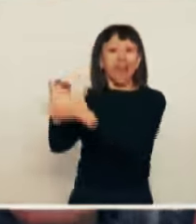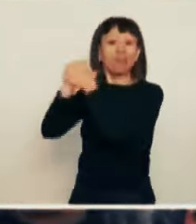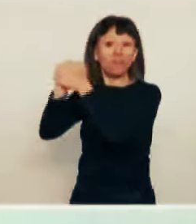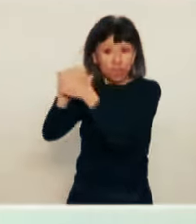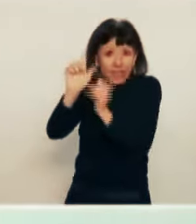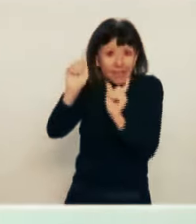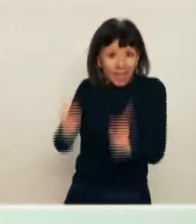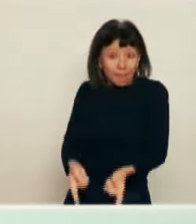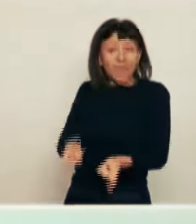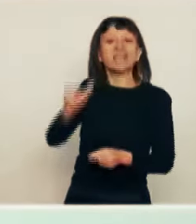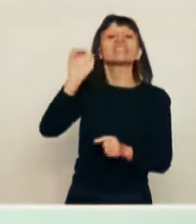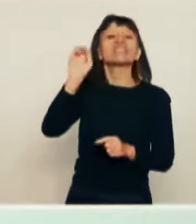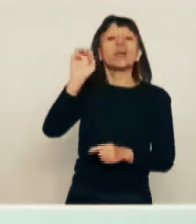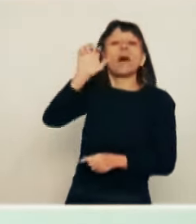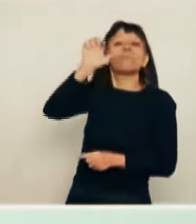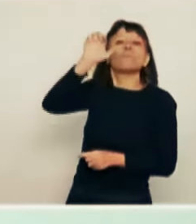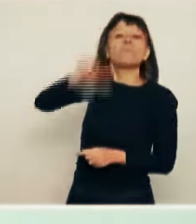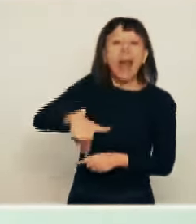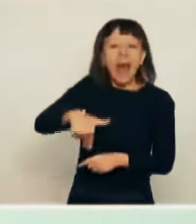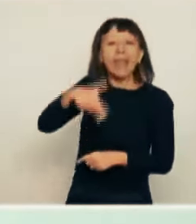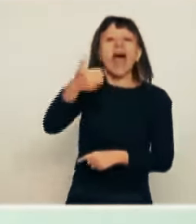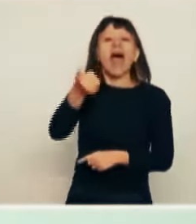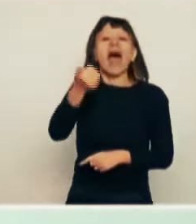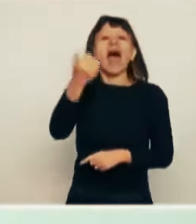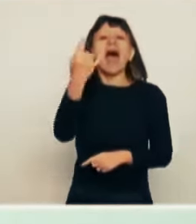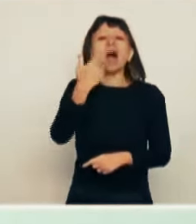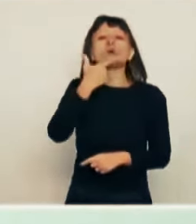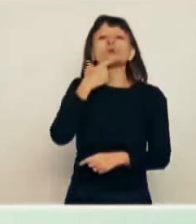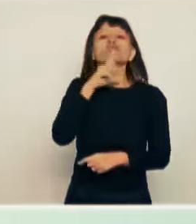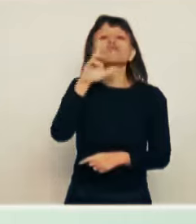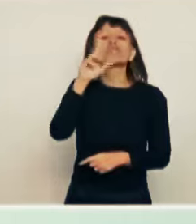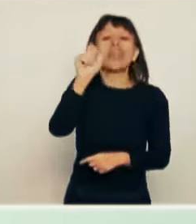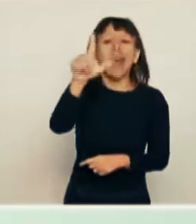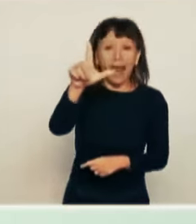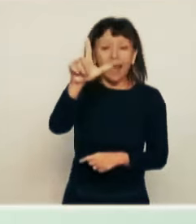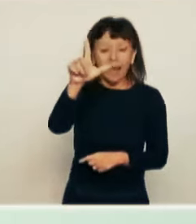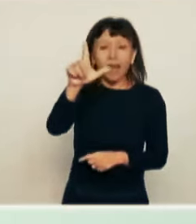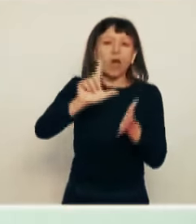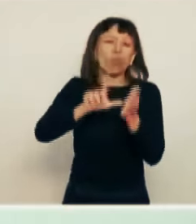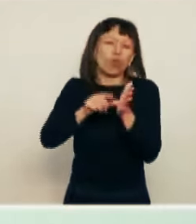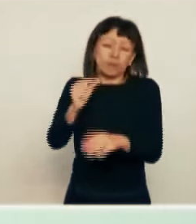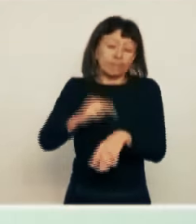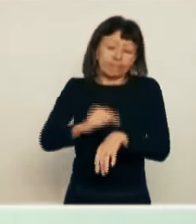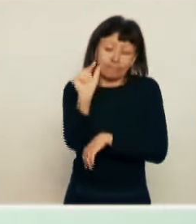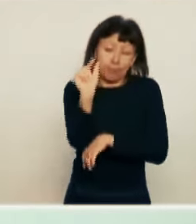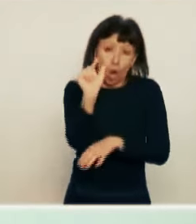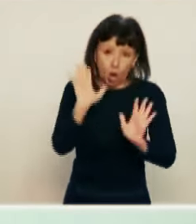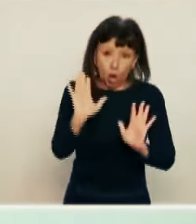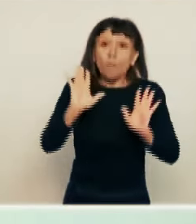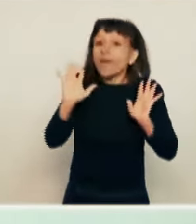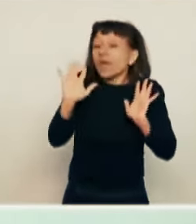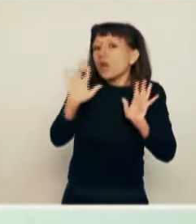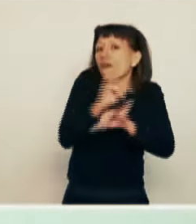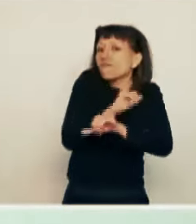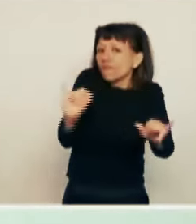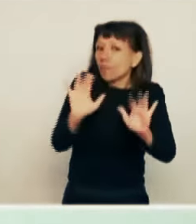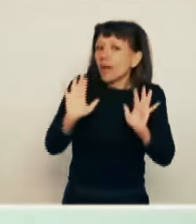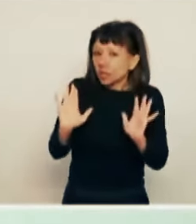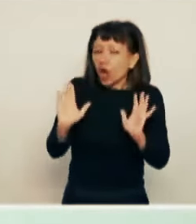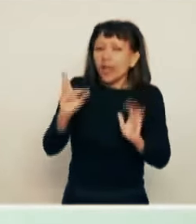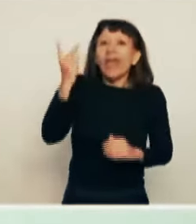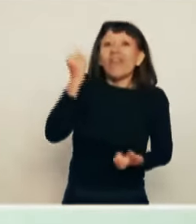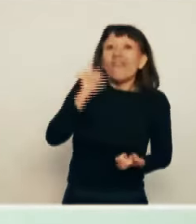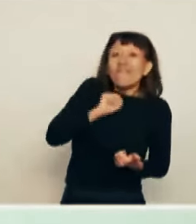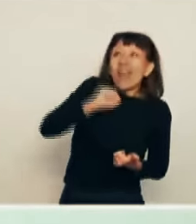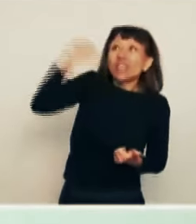Austral fue un plan de estabilización, duró poco. Pero, dato, la inflación